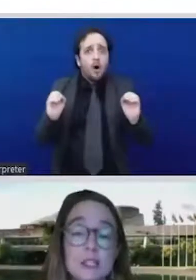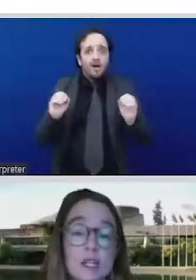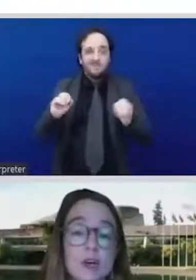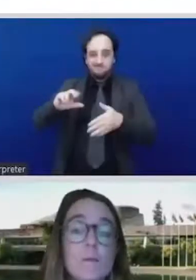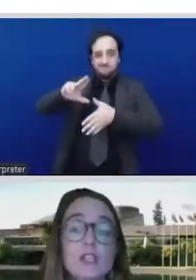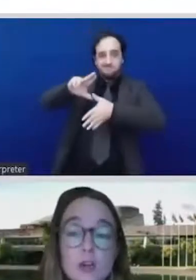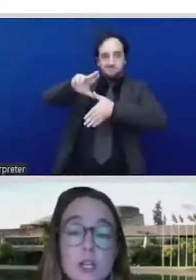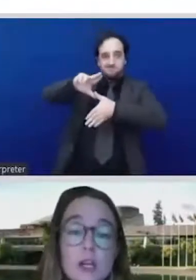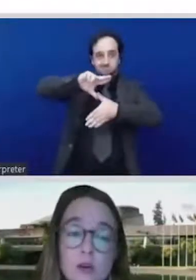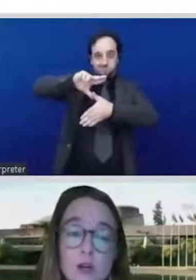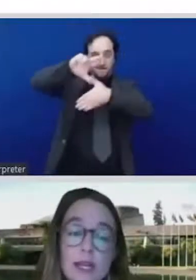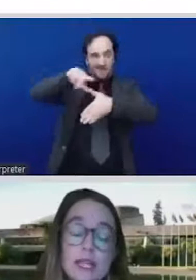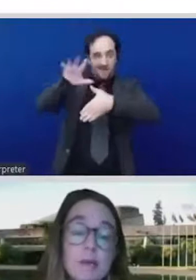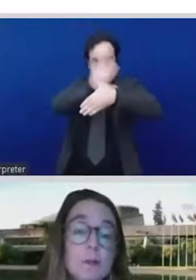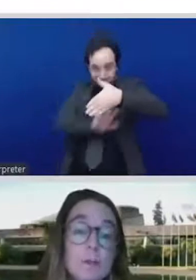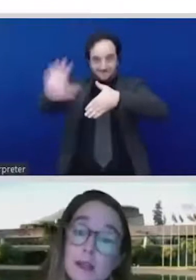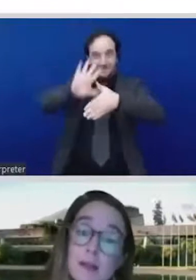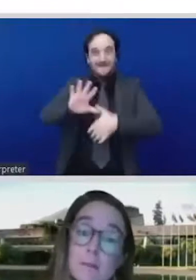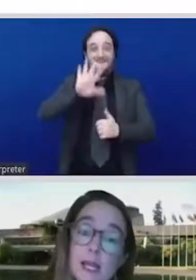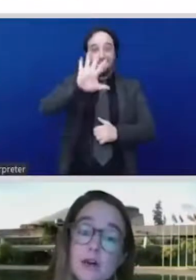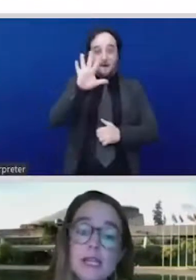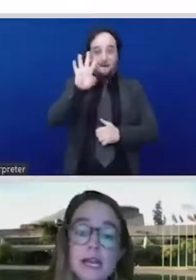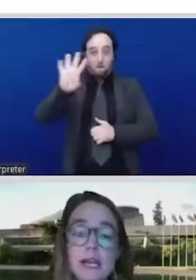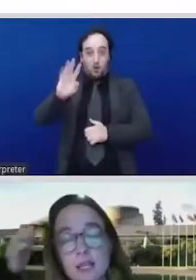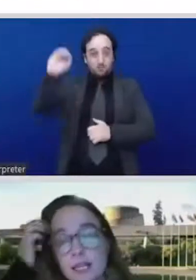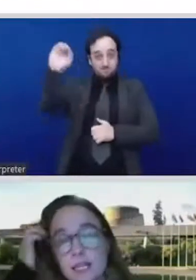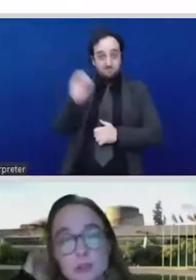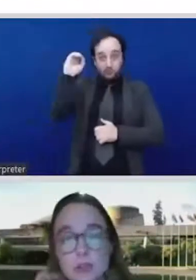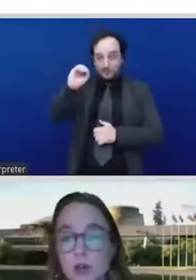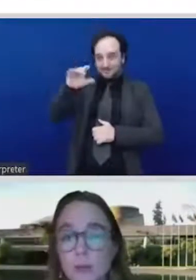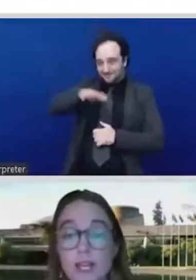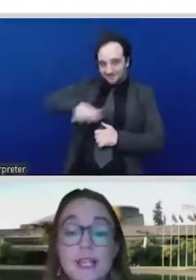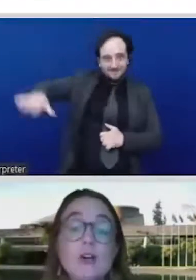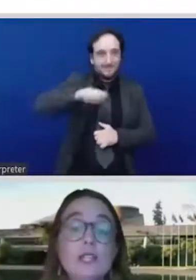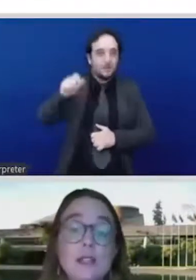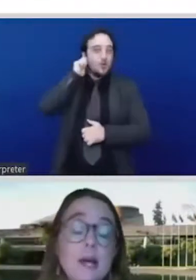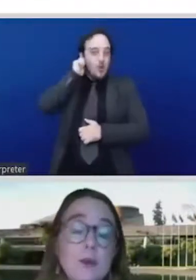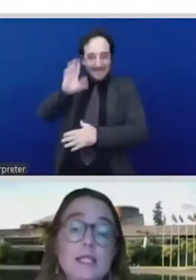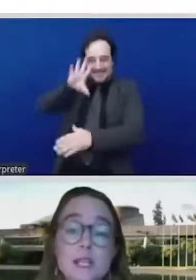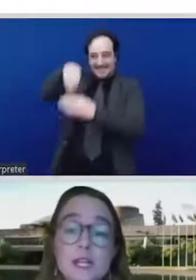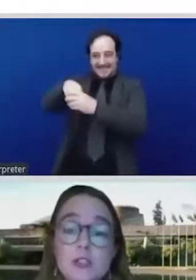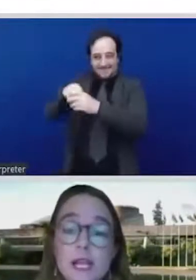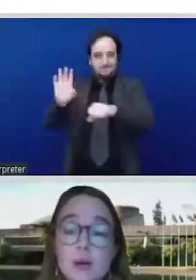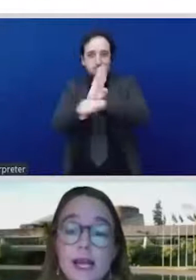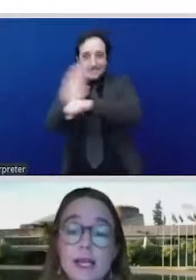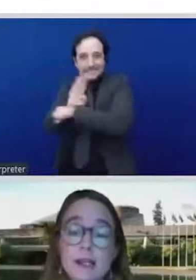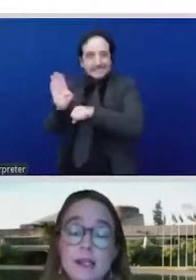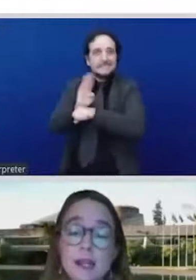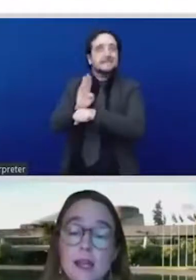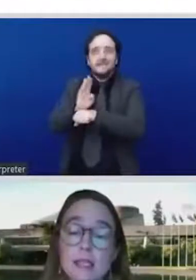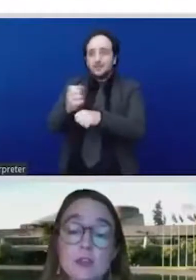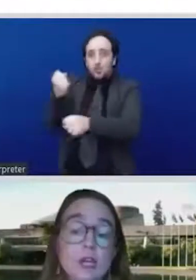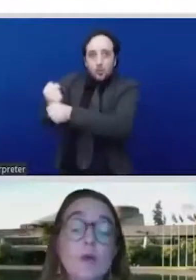sectores con mayor riesgo en términos de pérdida de empleo y caída de ingresos, porque están concentradas por la segregación laboral en